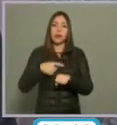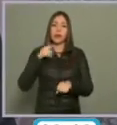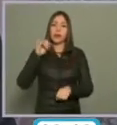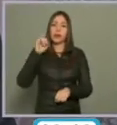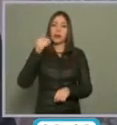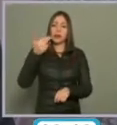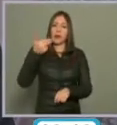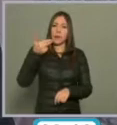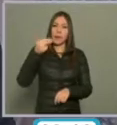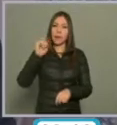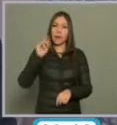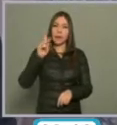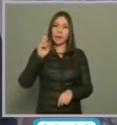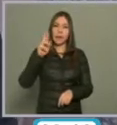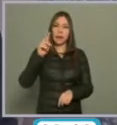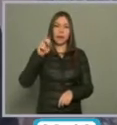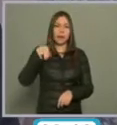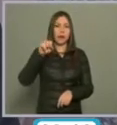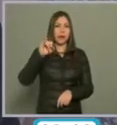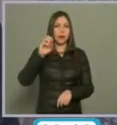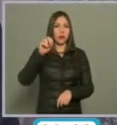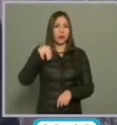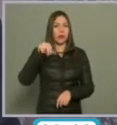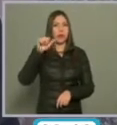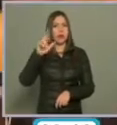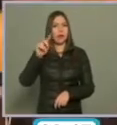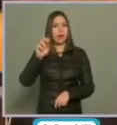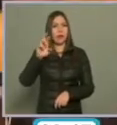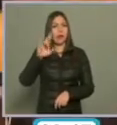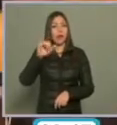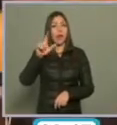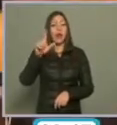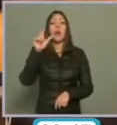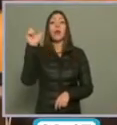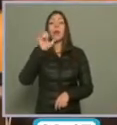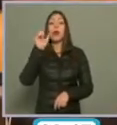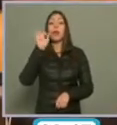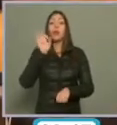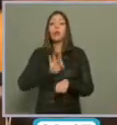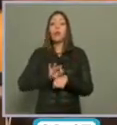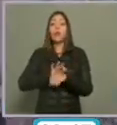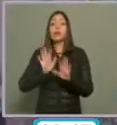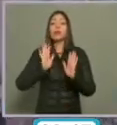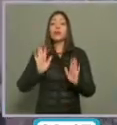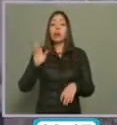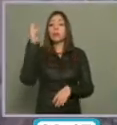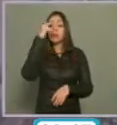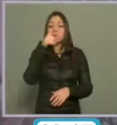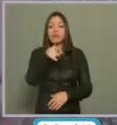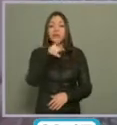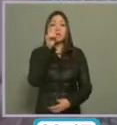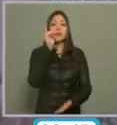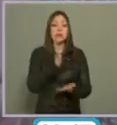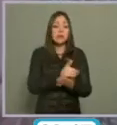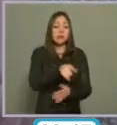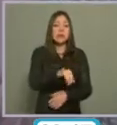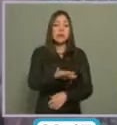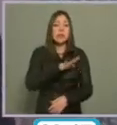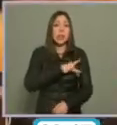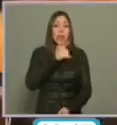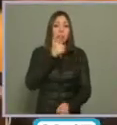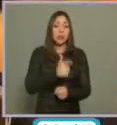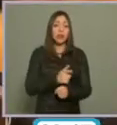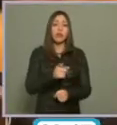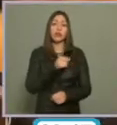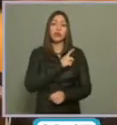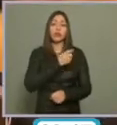comentar finalmente que la hipertensión arterial, una vez diagnosticada, solo el 40% de los casos entran en control. Eso